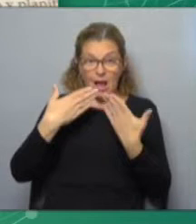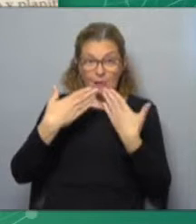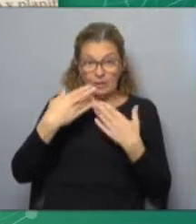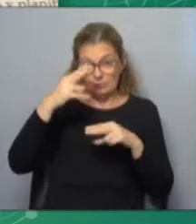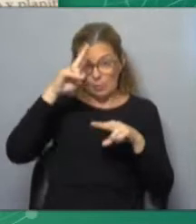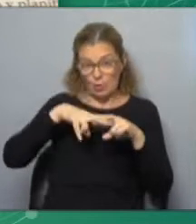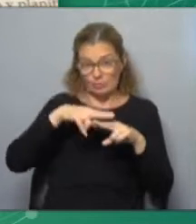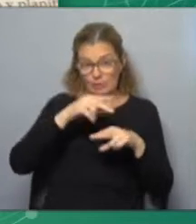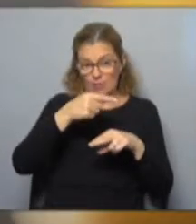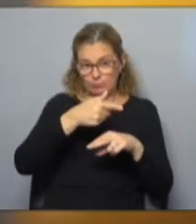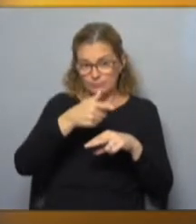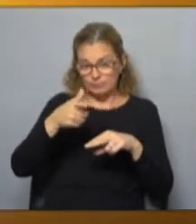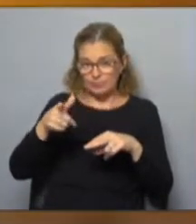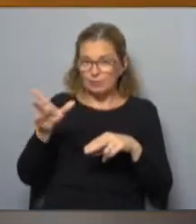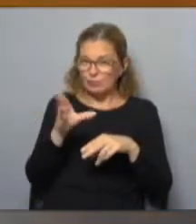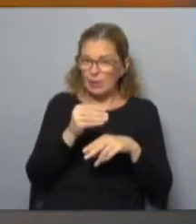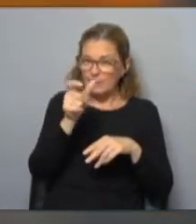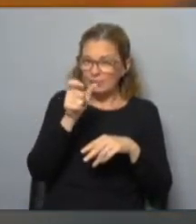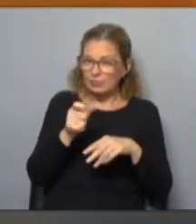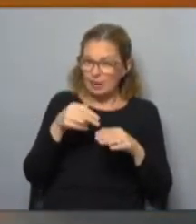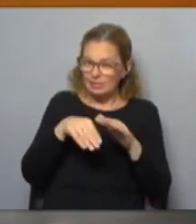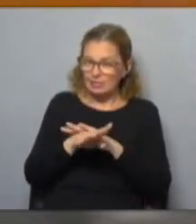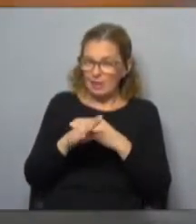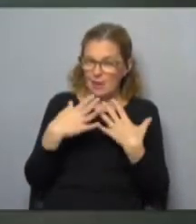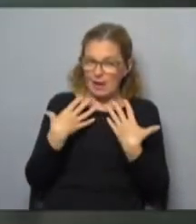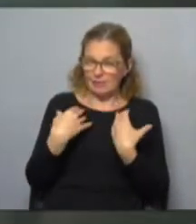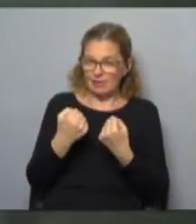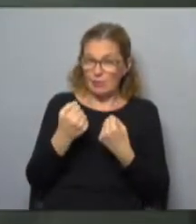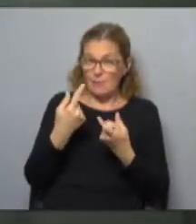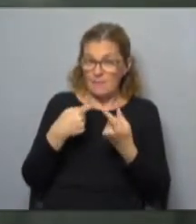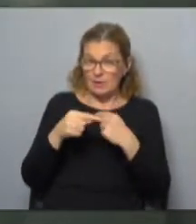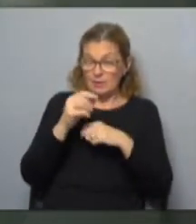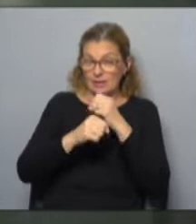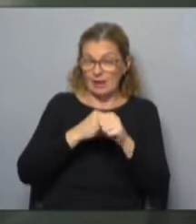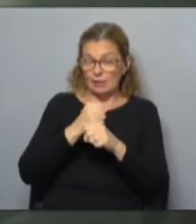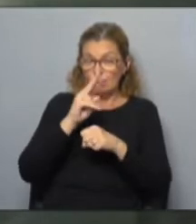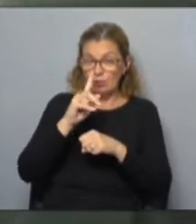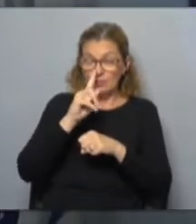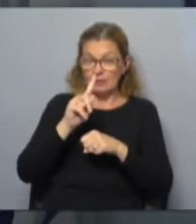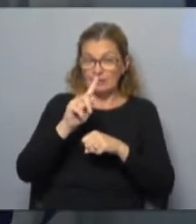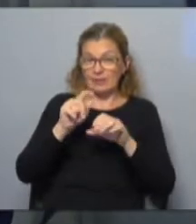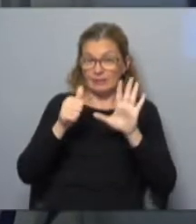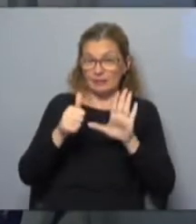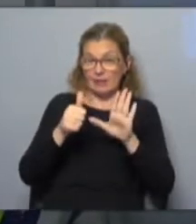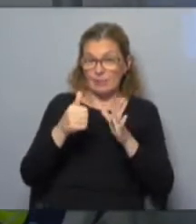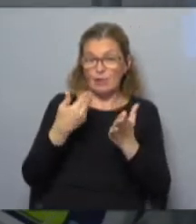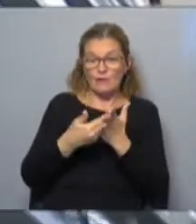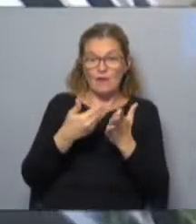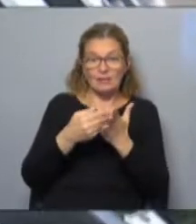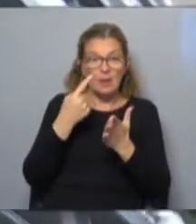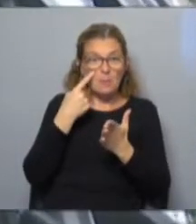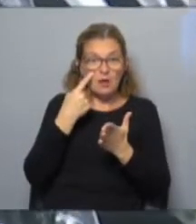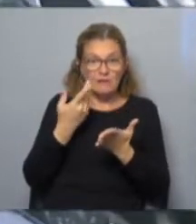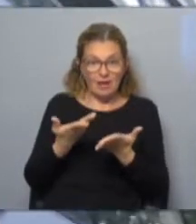asesinos seriales y calificaron a los imputados como infiltrados en la salud. Sin embargo, en 2016 ambos fueron sobreseídos por falta de pruebas.